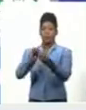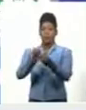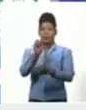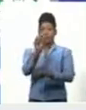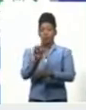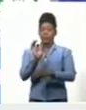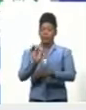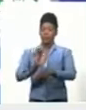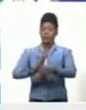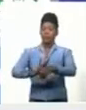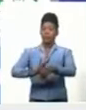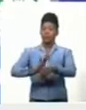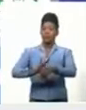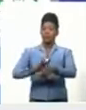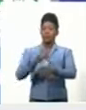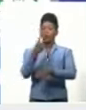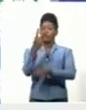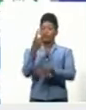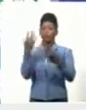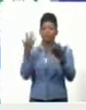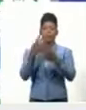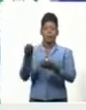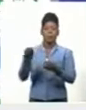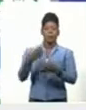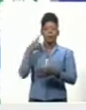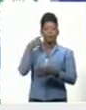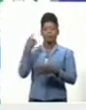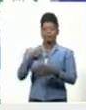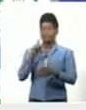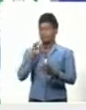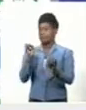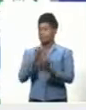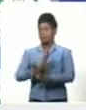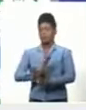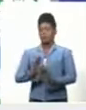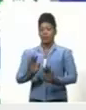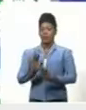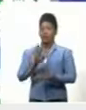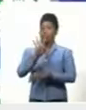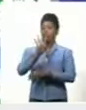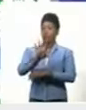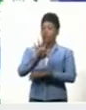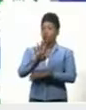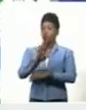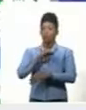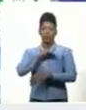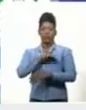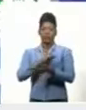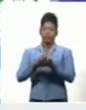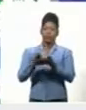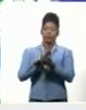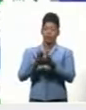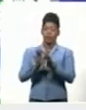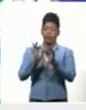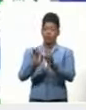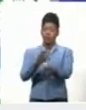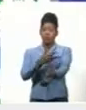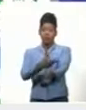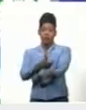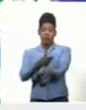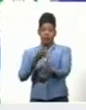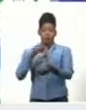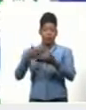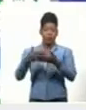y en un caso no se precisó la fuente de infección. 4 se mostraban asintomáticos en el momento de realizar el test.